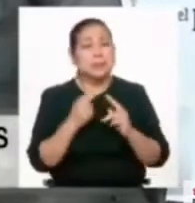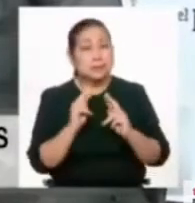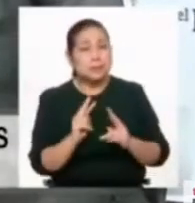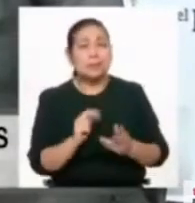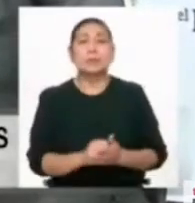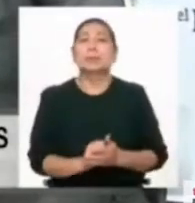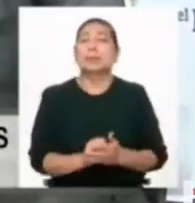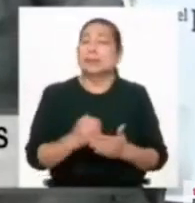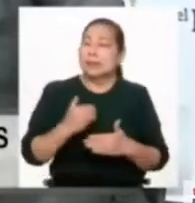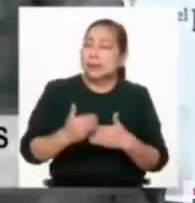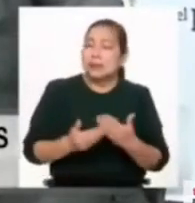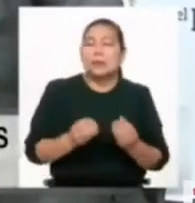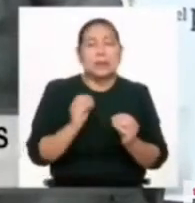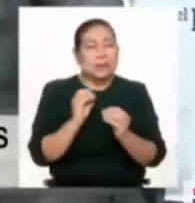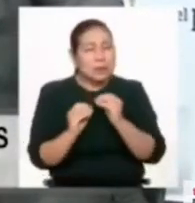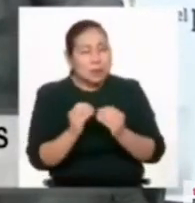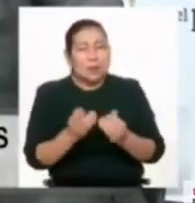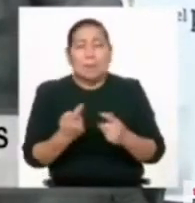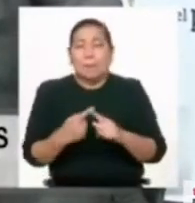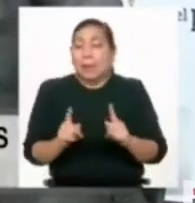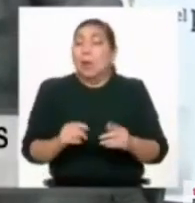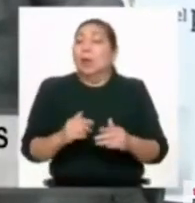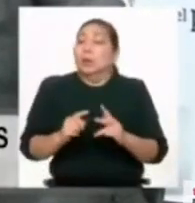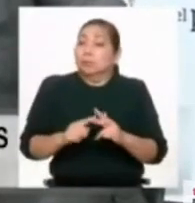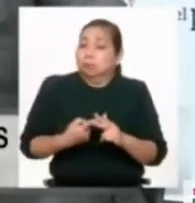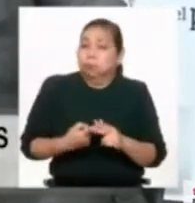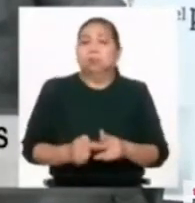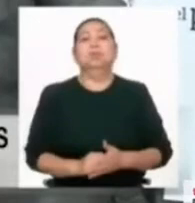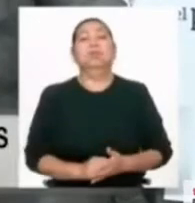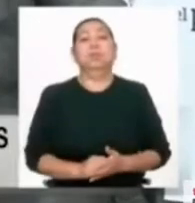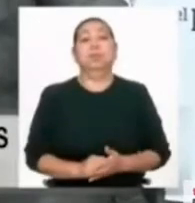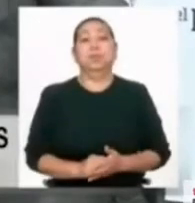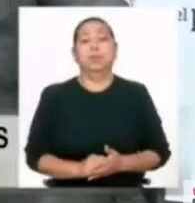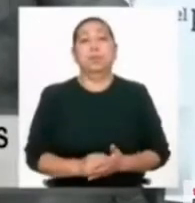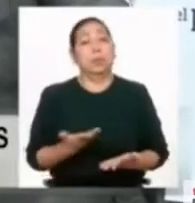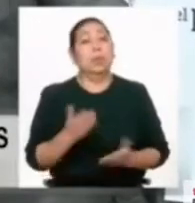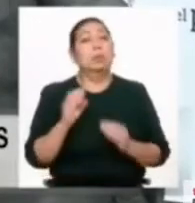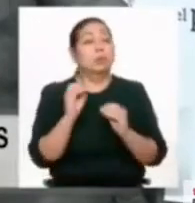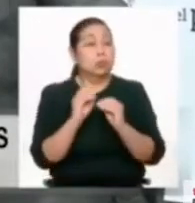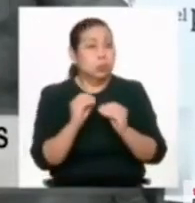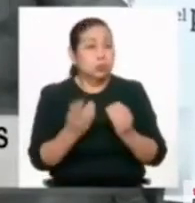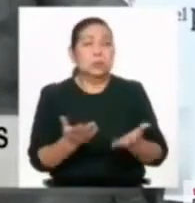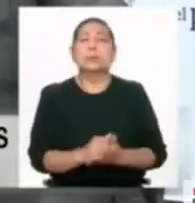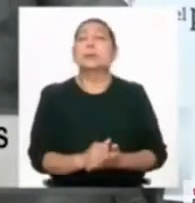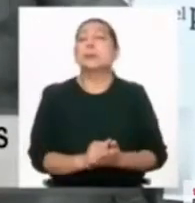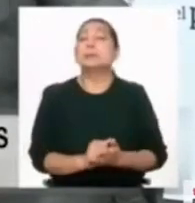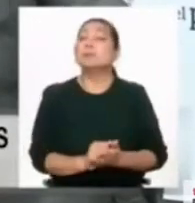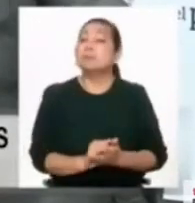estamos un poco remediando en algo, pero iniciando la construcción de